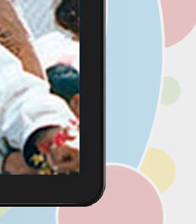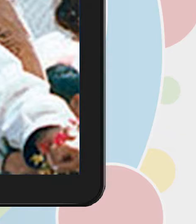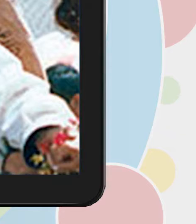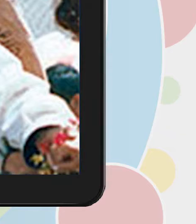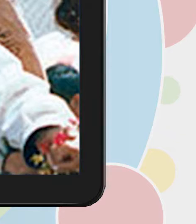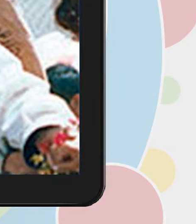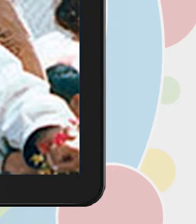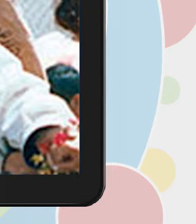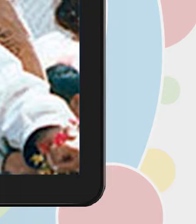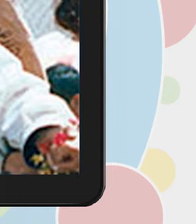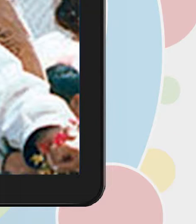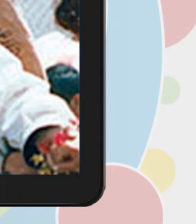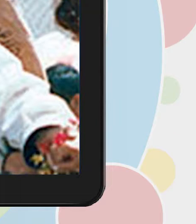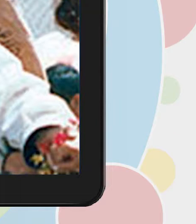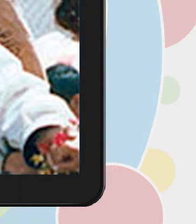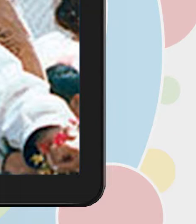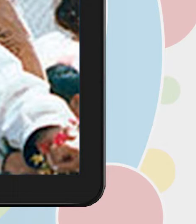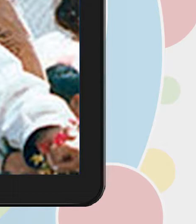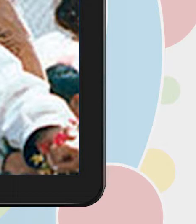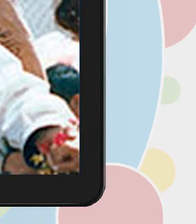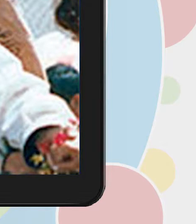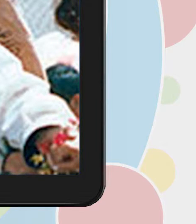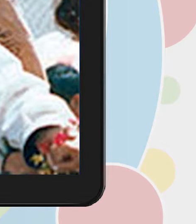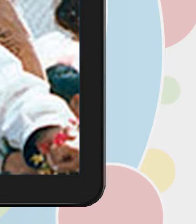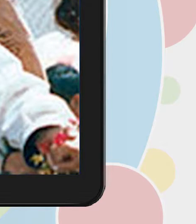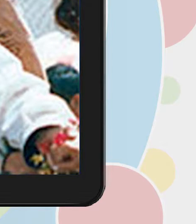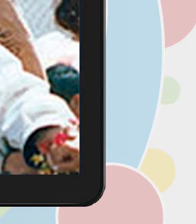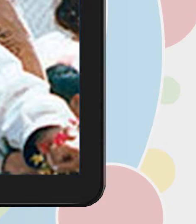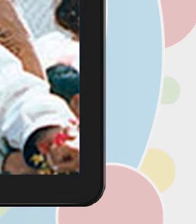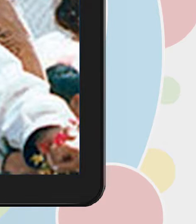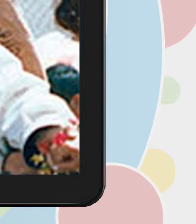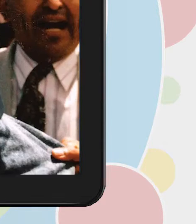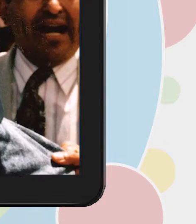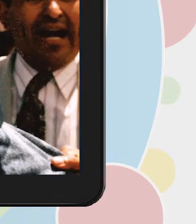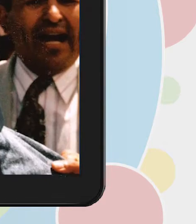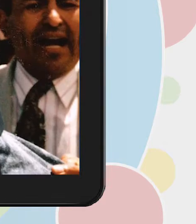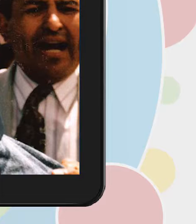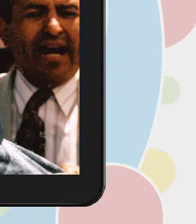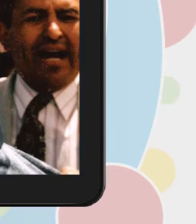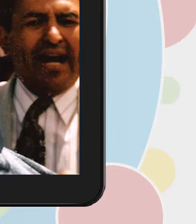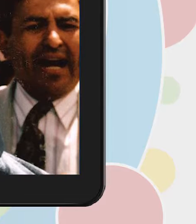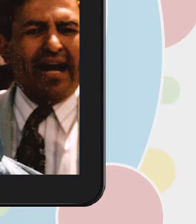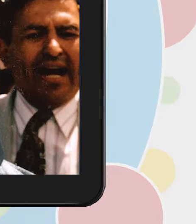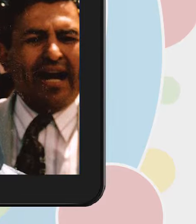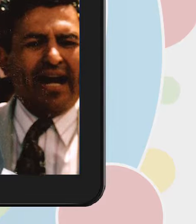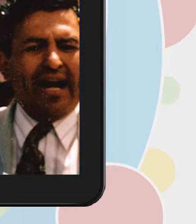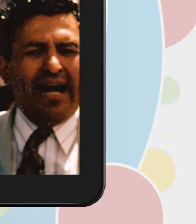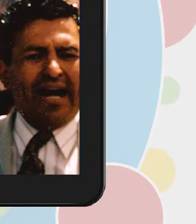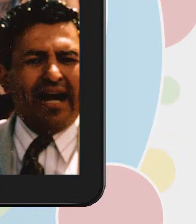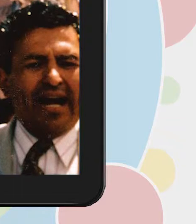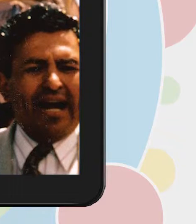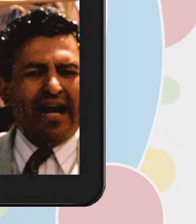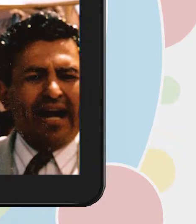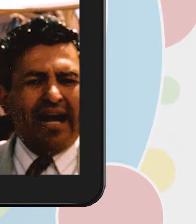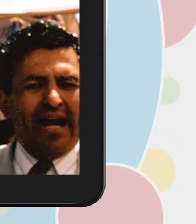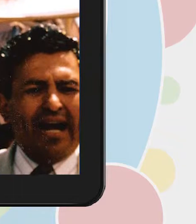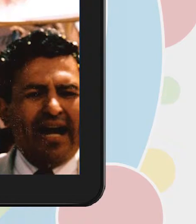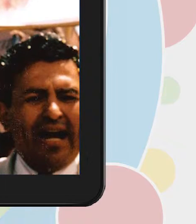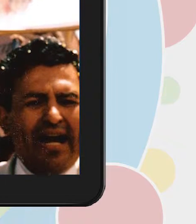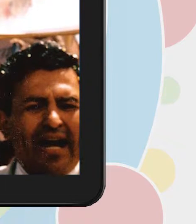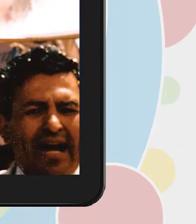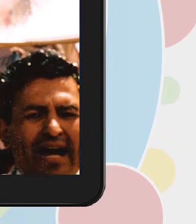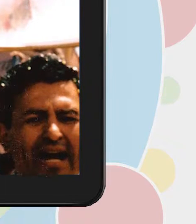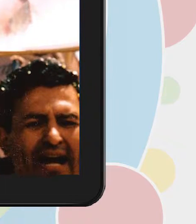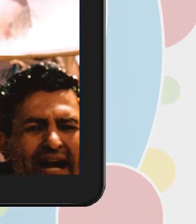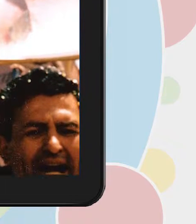el compadre Carlos Palenque, ha incursionado en el ámbito de la música, pero también ha incursionado en el ámbito de los